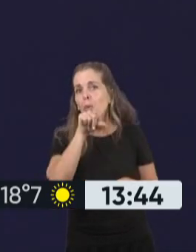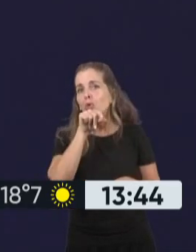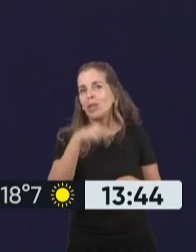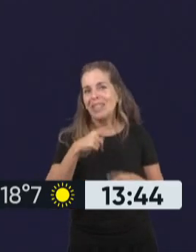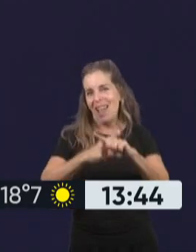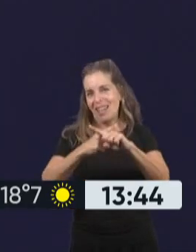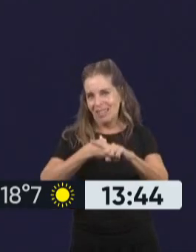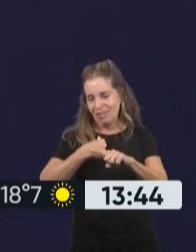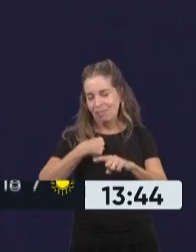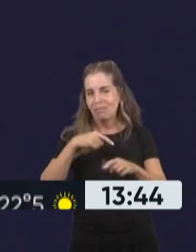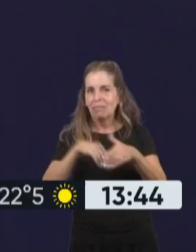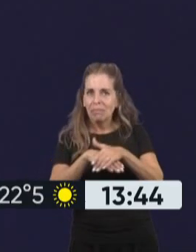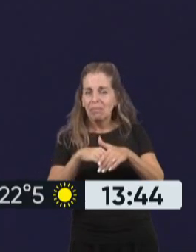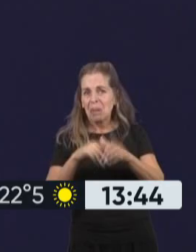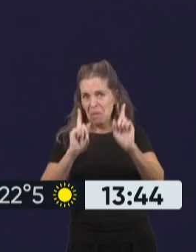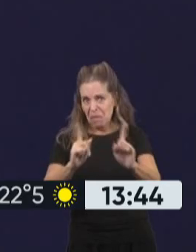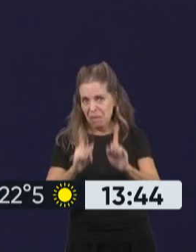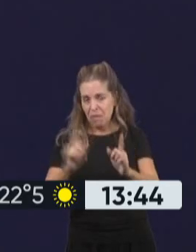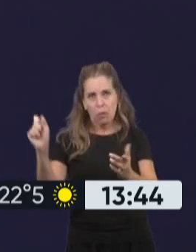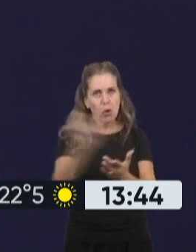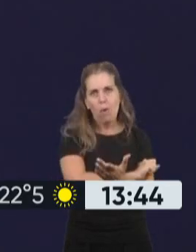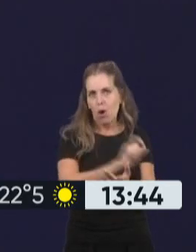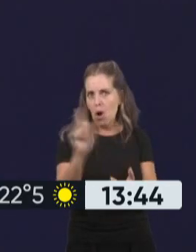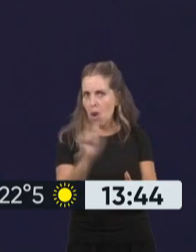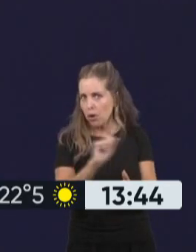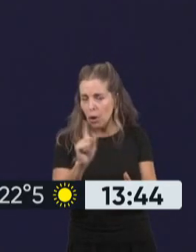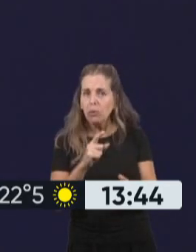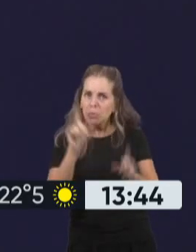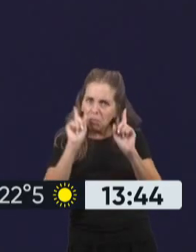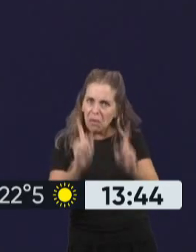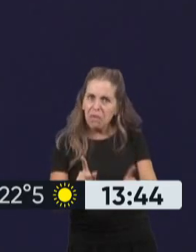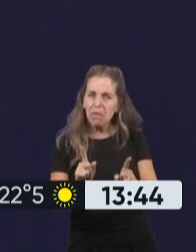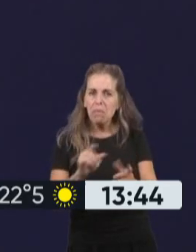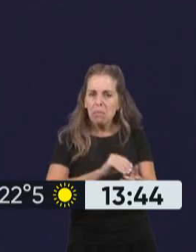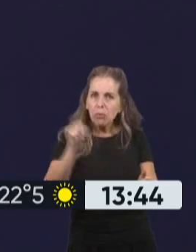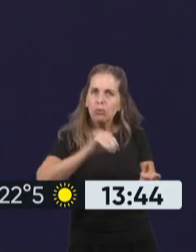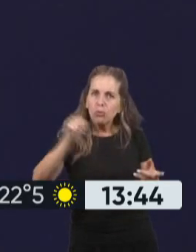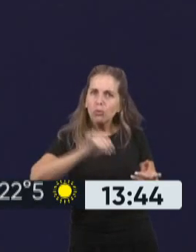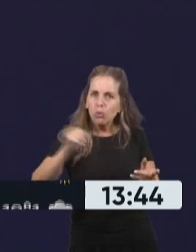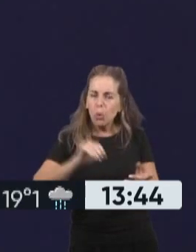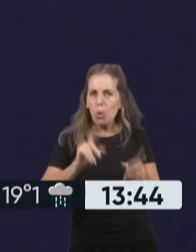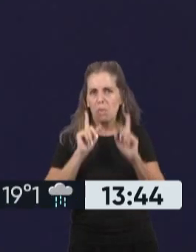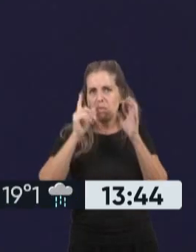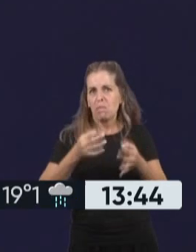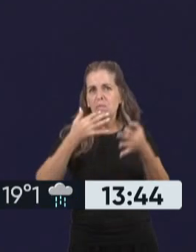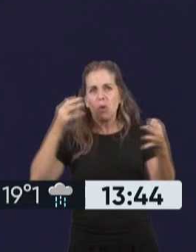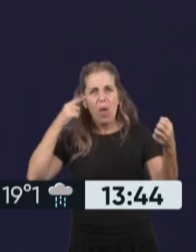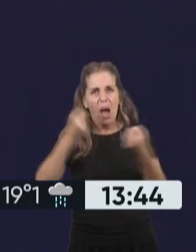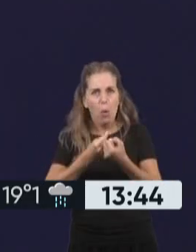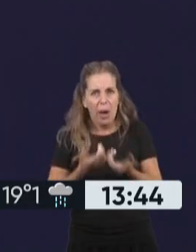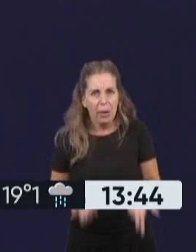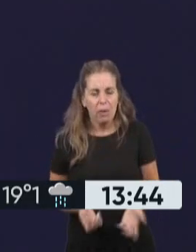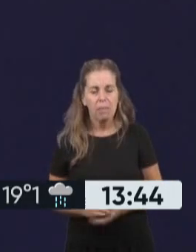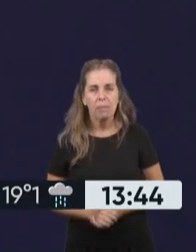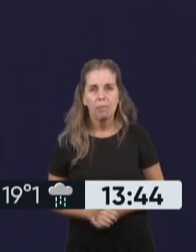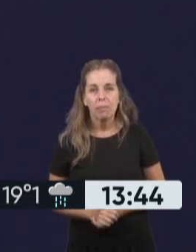cuenta, porque aparte nunca es inconsistente con lo que dije o con lo que tuiteé. Y